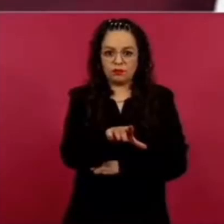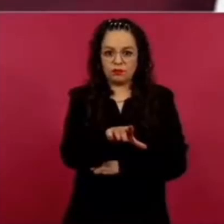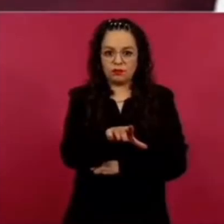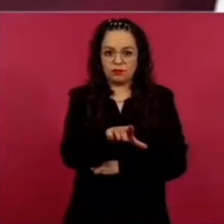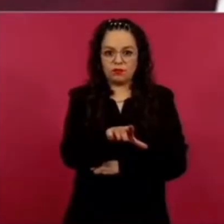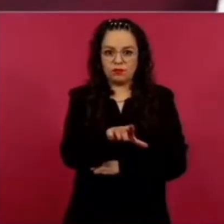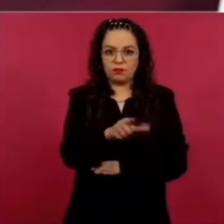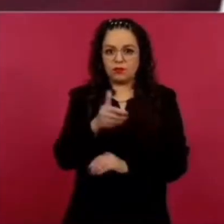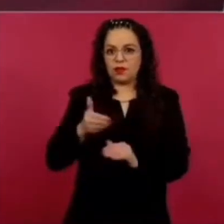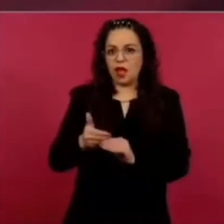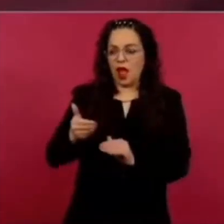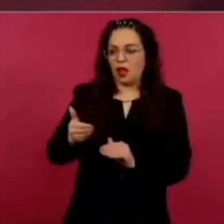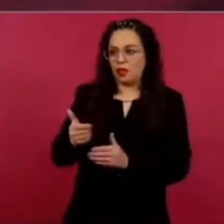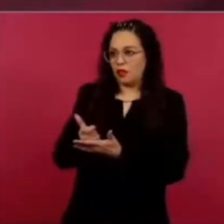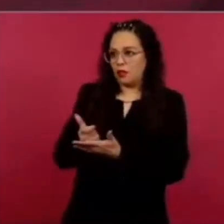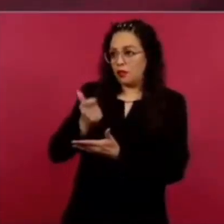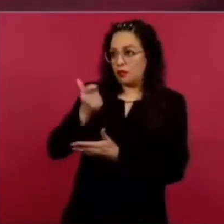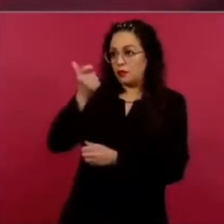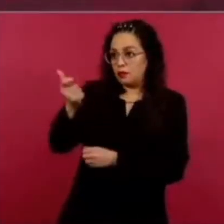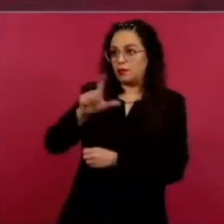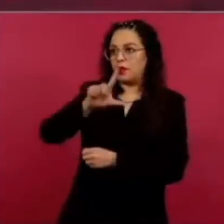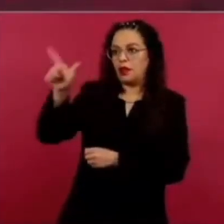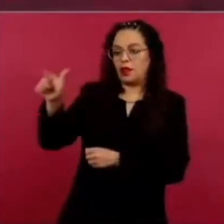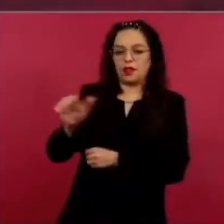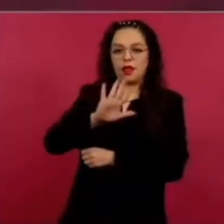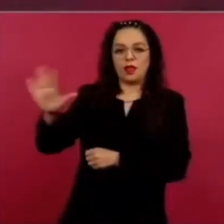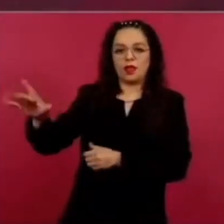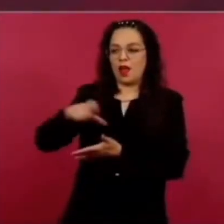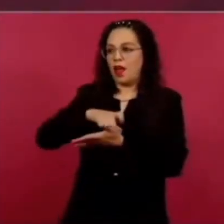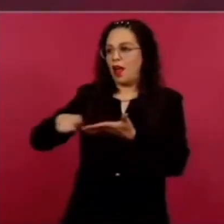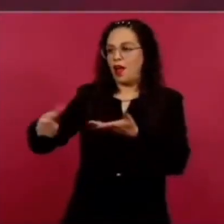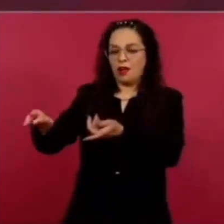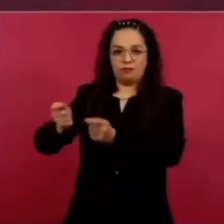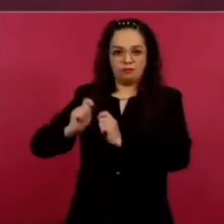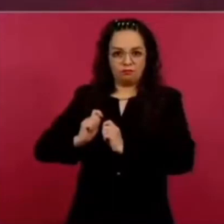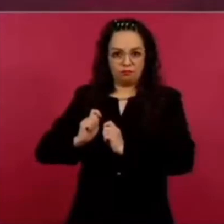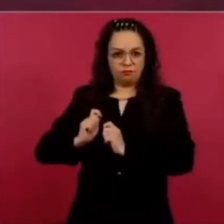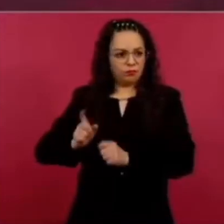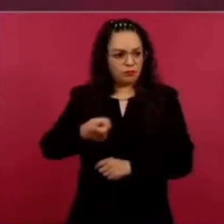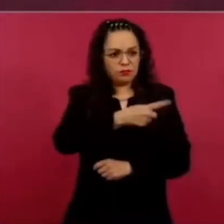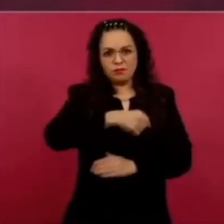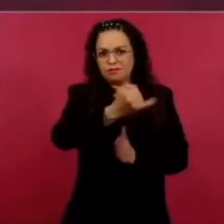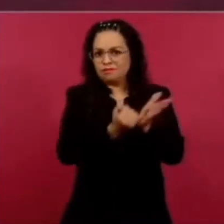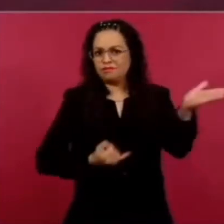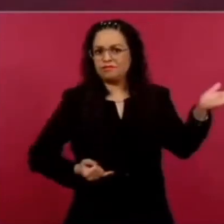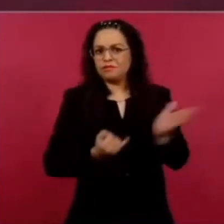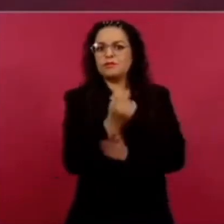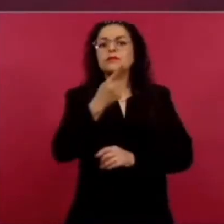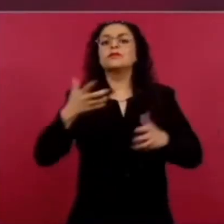¿Qué hicieron los del Poder Judicial? Se ampararon ellos mismos.